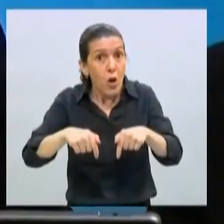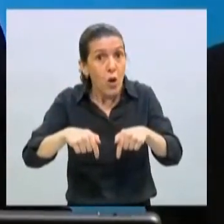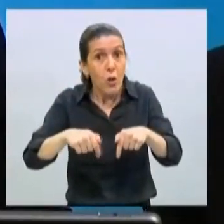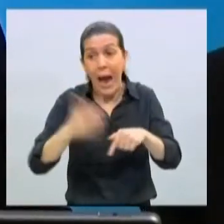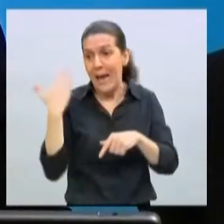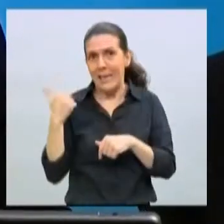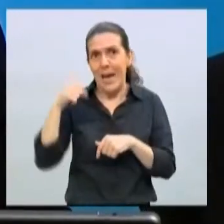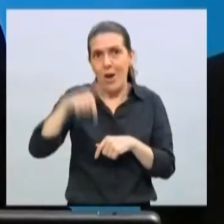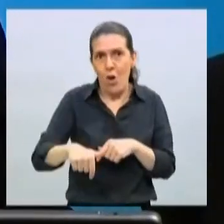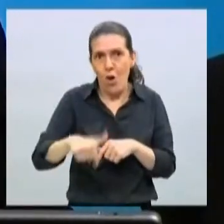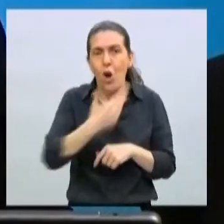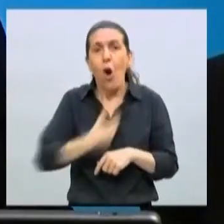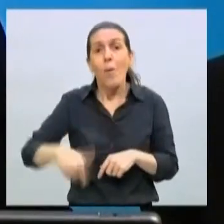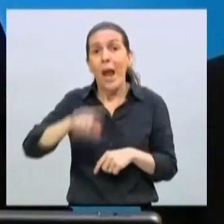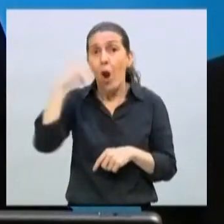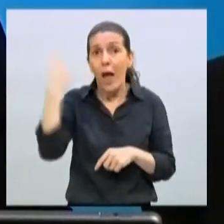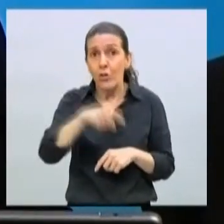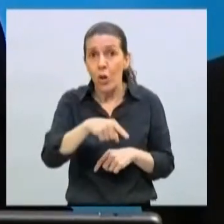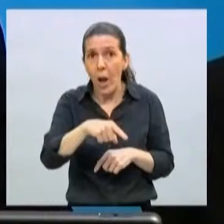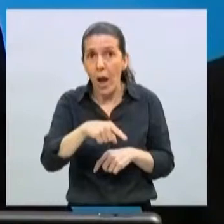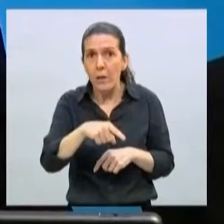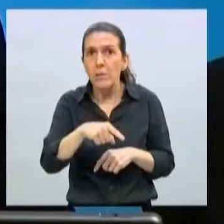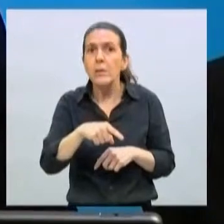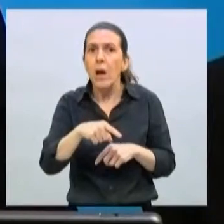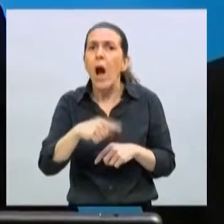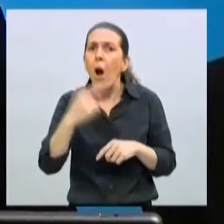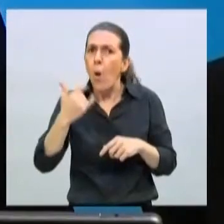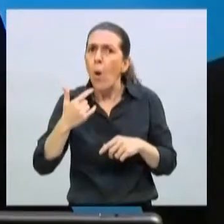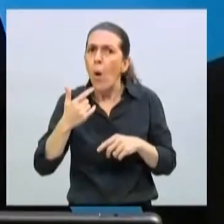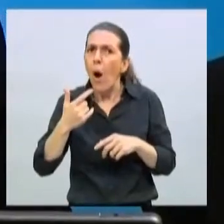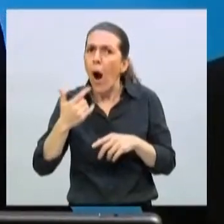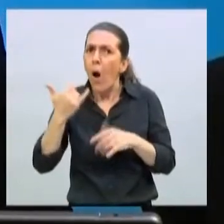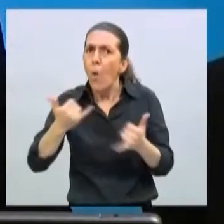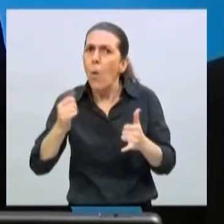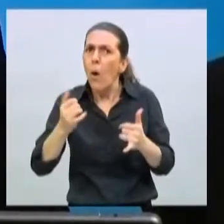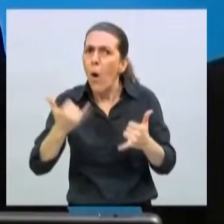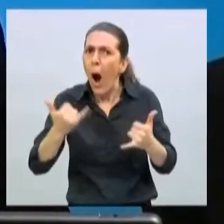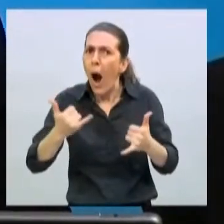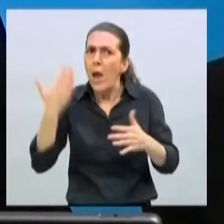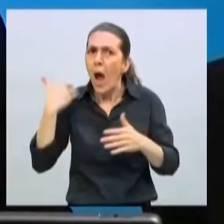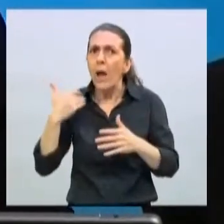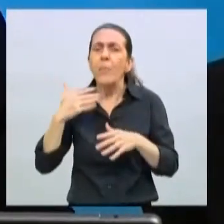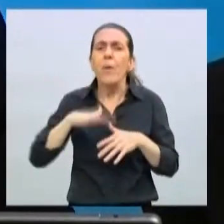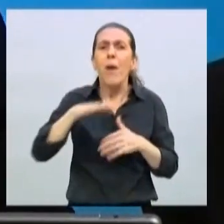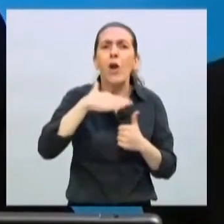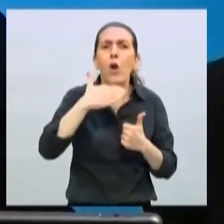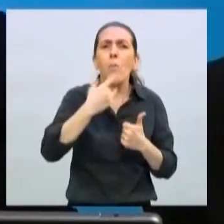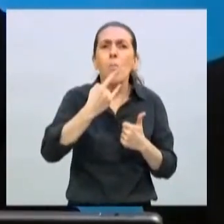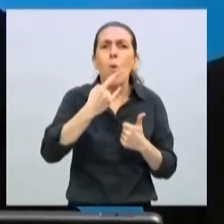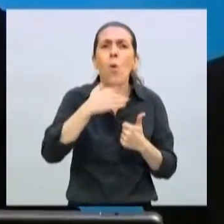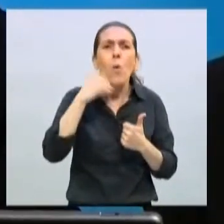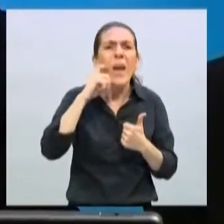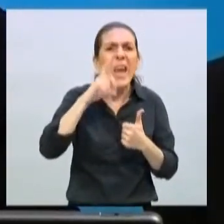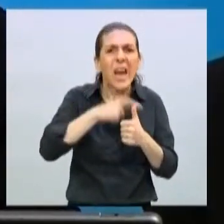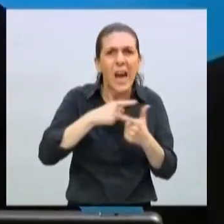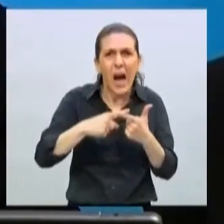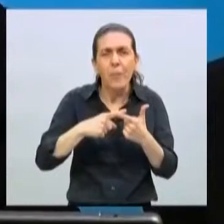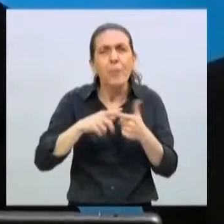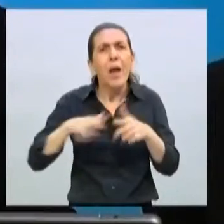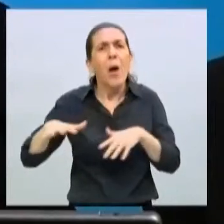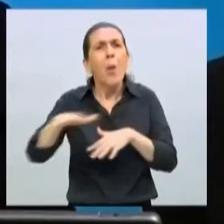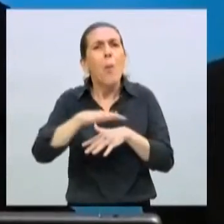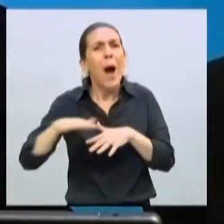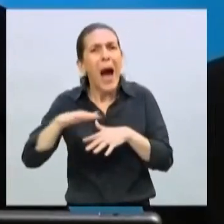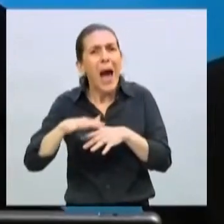ayer y hoy el Gobierno Nacional estuvo haciendo testeos en los barrios, en el barrio Mujica, en los barrios donde